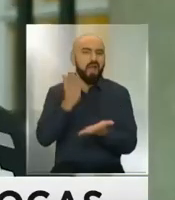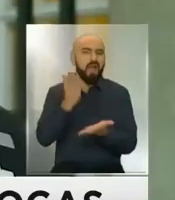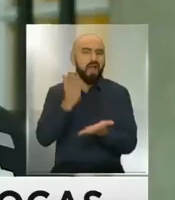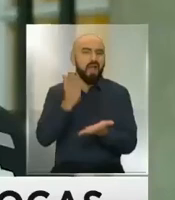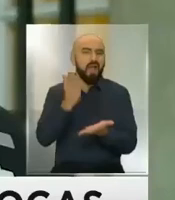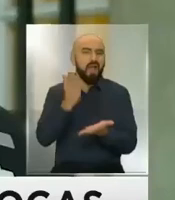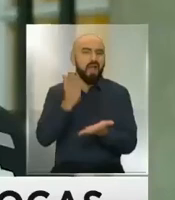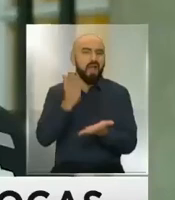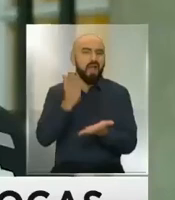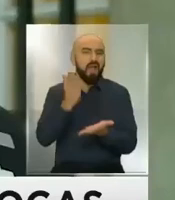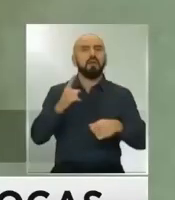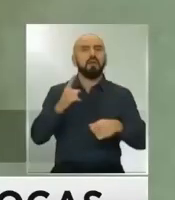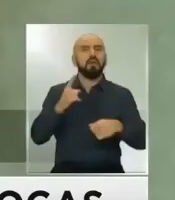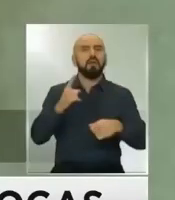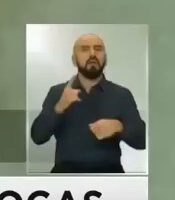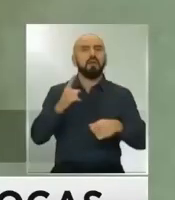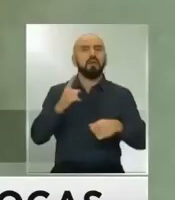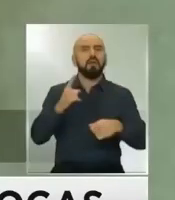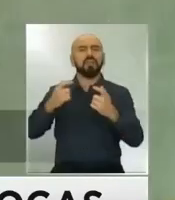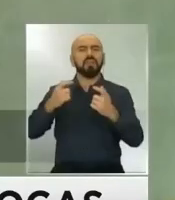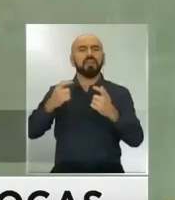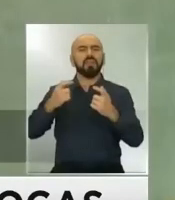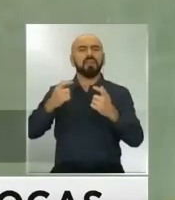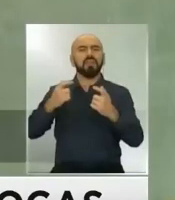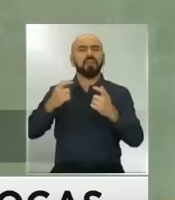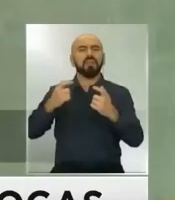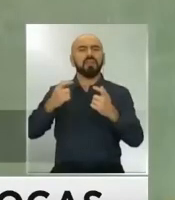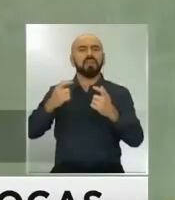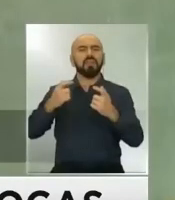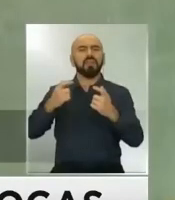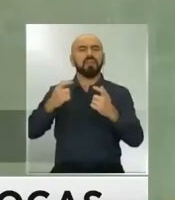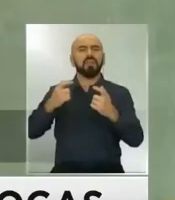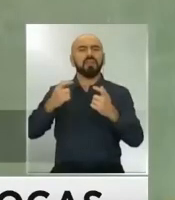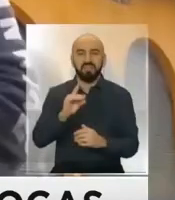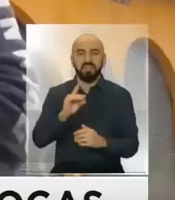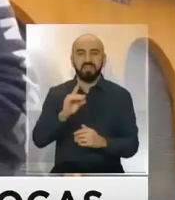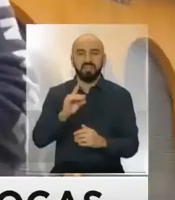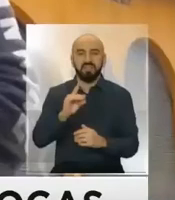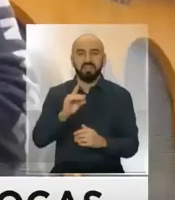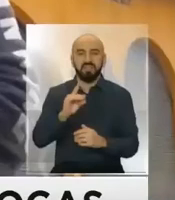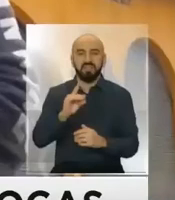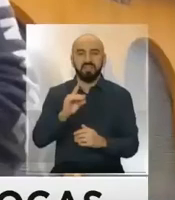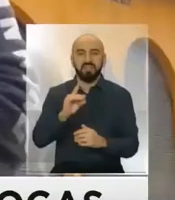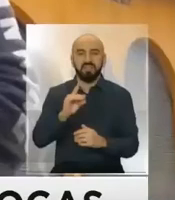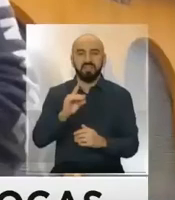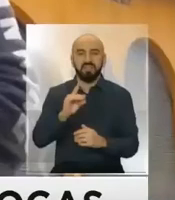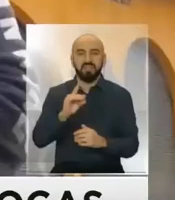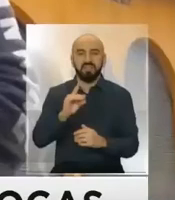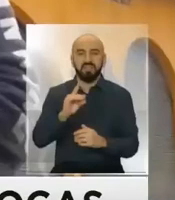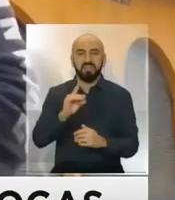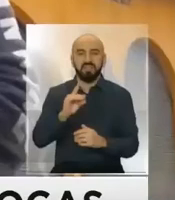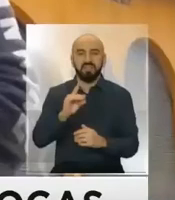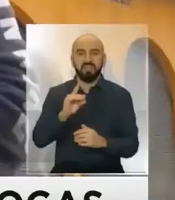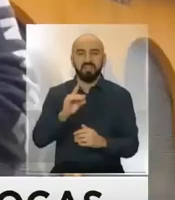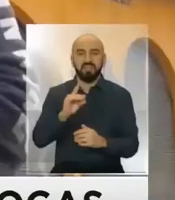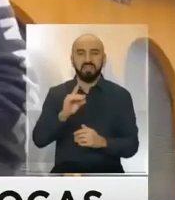queda...? Sí, no, tenemos hasta las 12. Ah, los delivery. Sí, para llegar a repartir, después para la casa. Pues no hay problema.